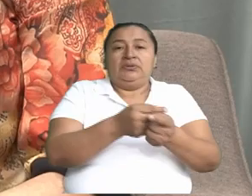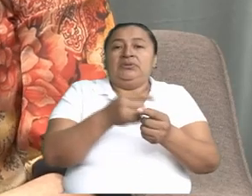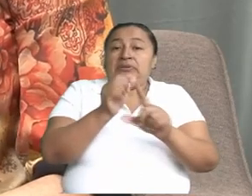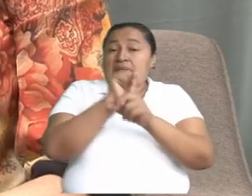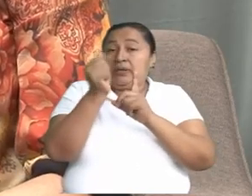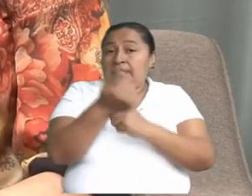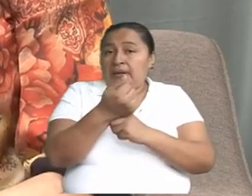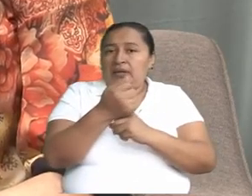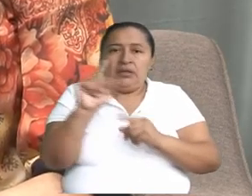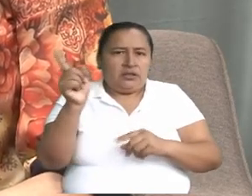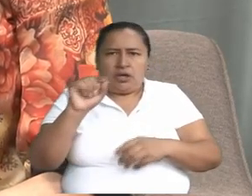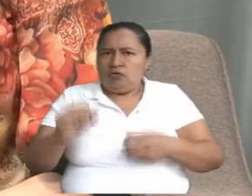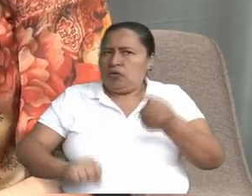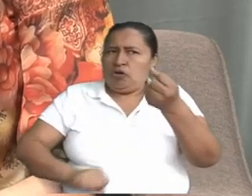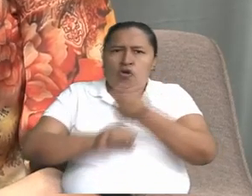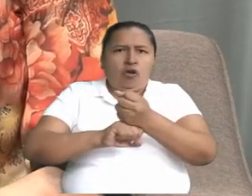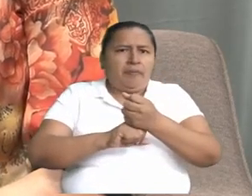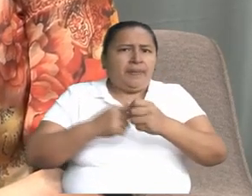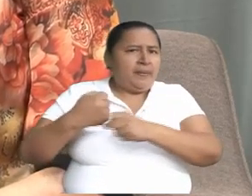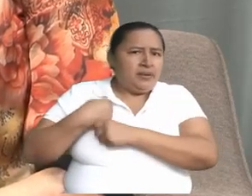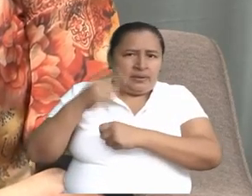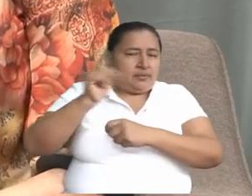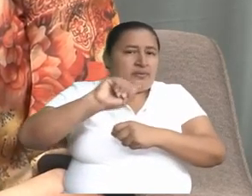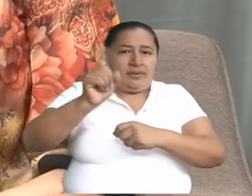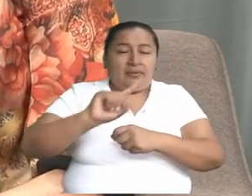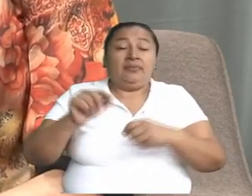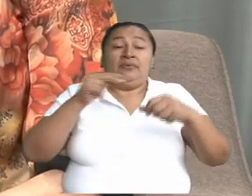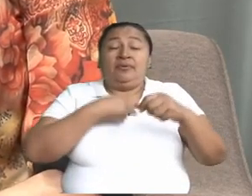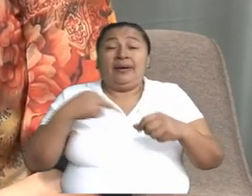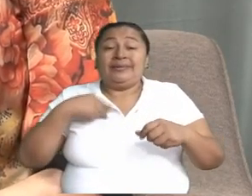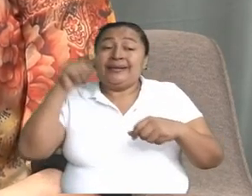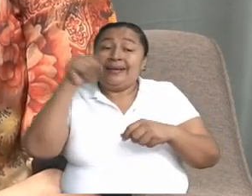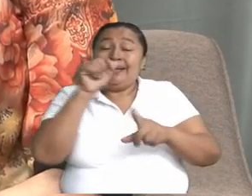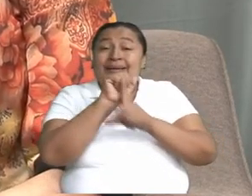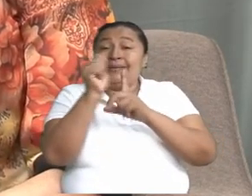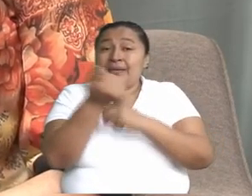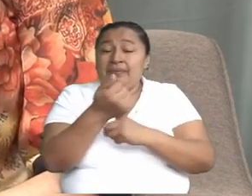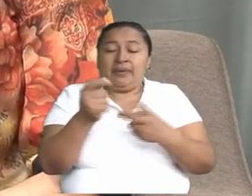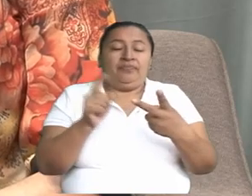golpe militar para derrocar. Lo estamos viendo en Paraguay,